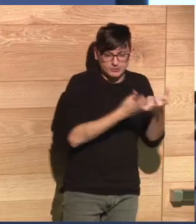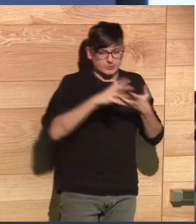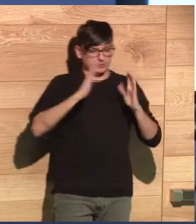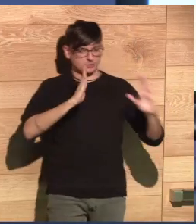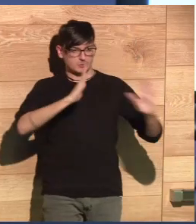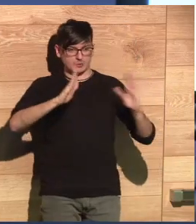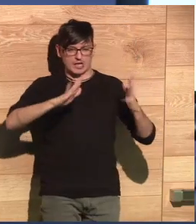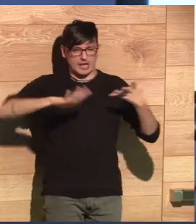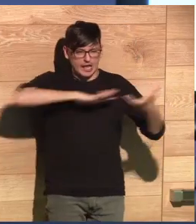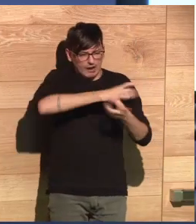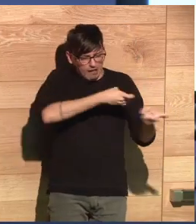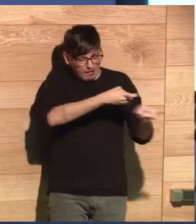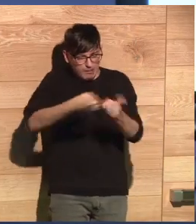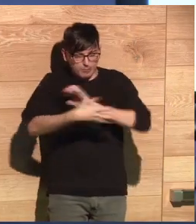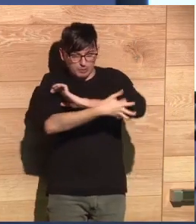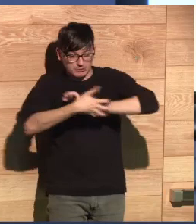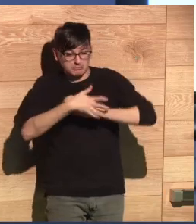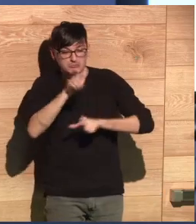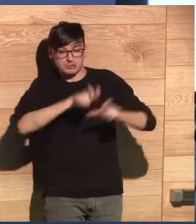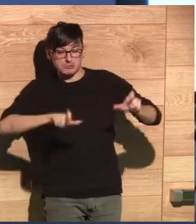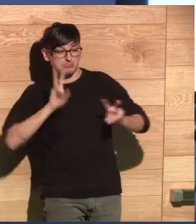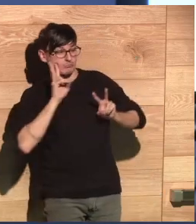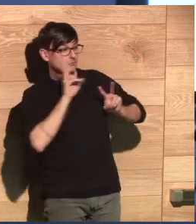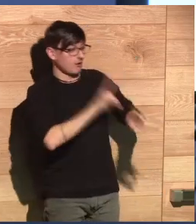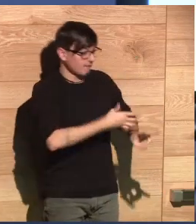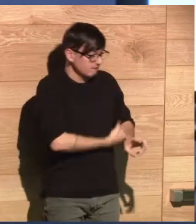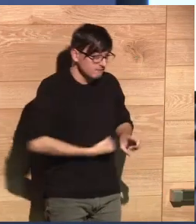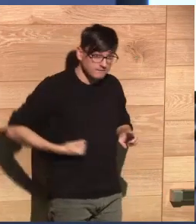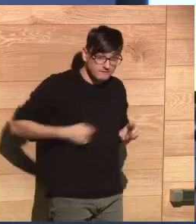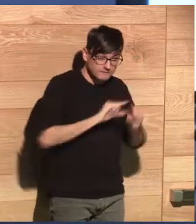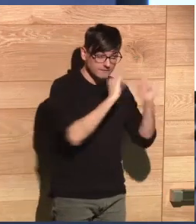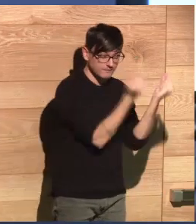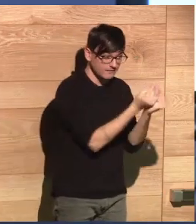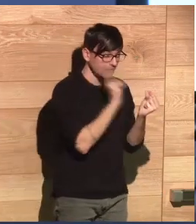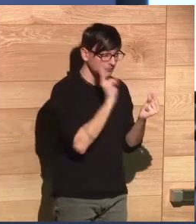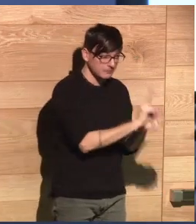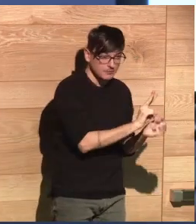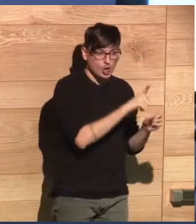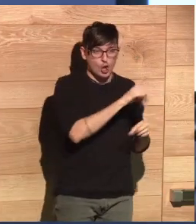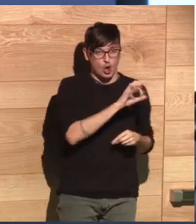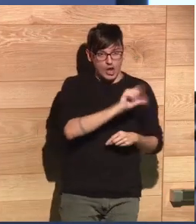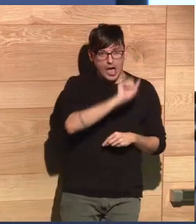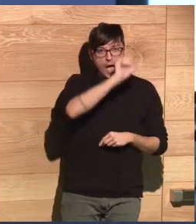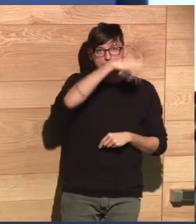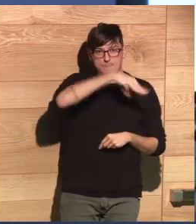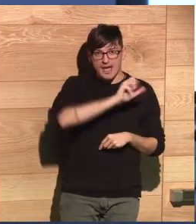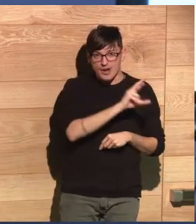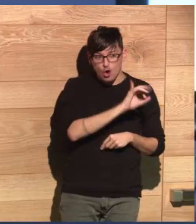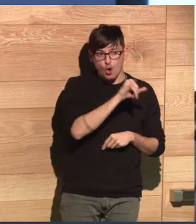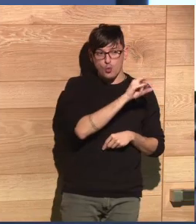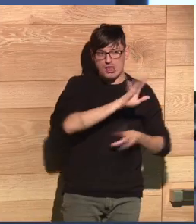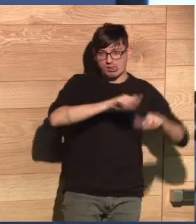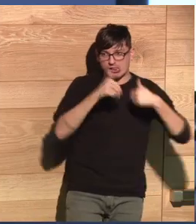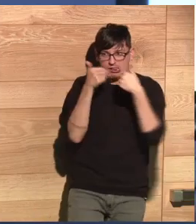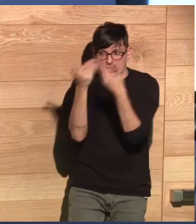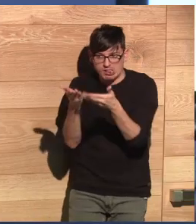pobreza, así que cuando alguien miraba con cara de hambre sus rosquillas, Lola, Amparo y Julia se las regalaban